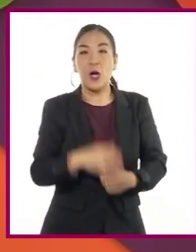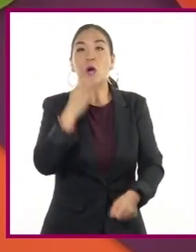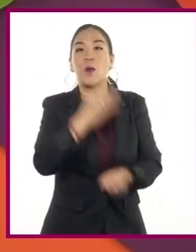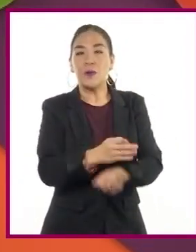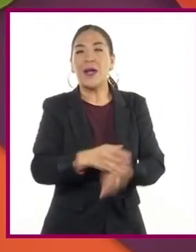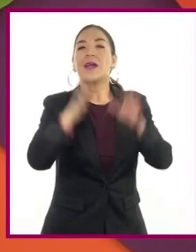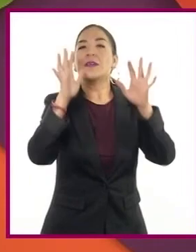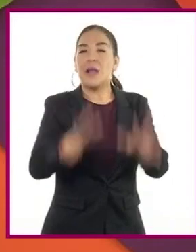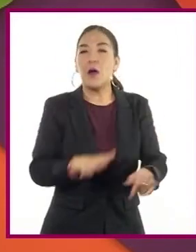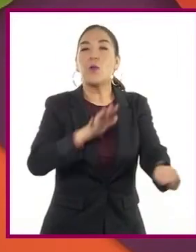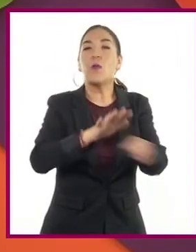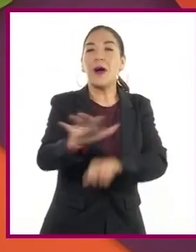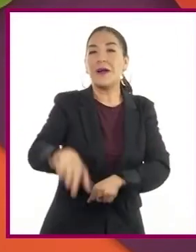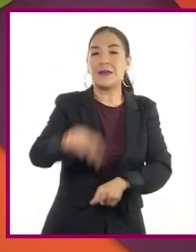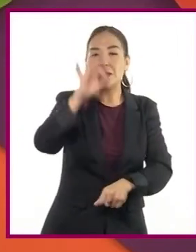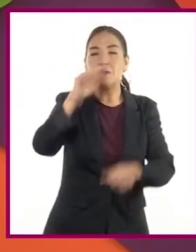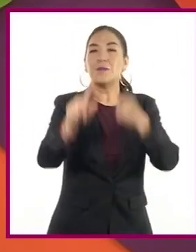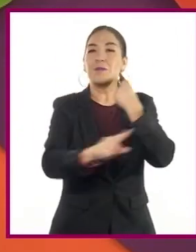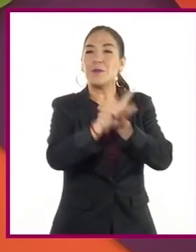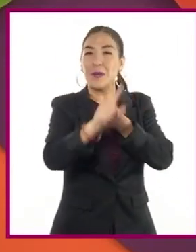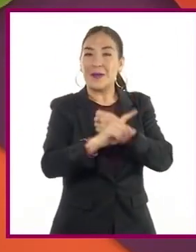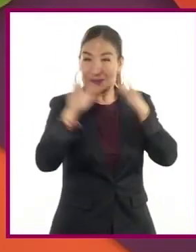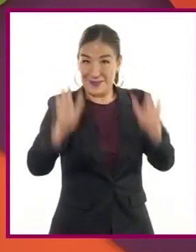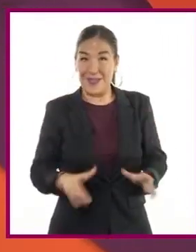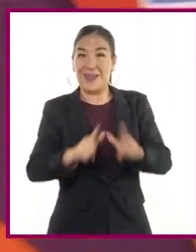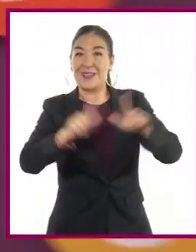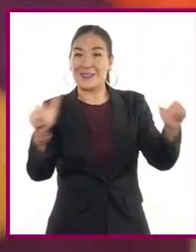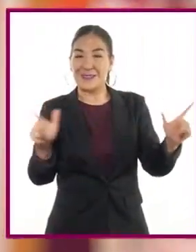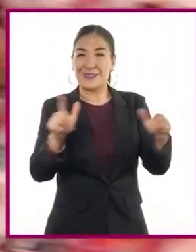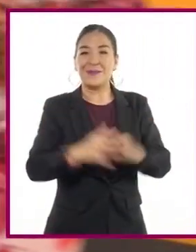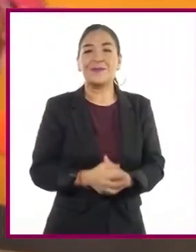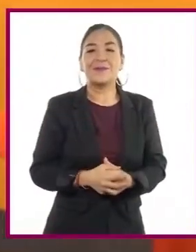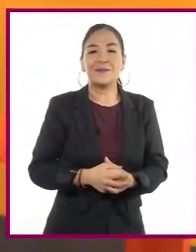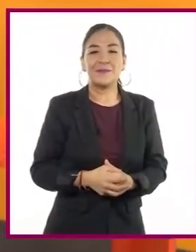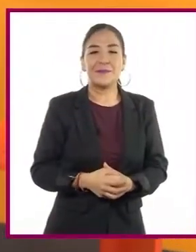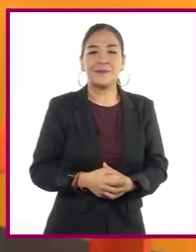momento de delimitar el problema. ¿Listas y listos?